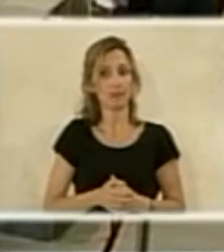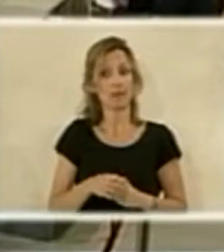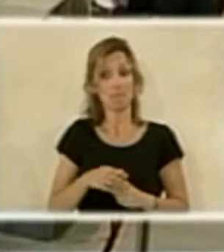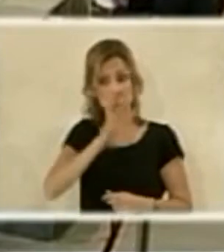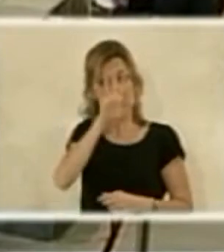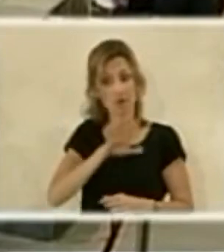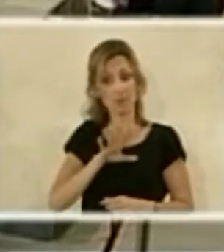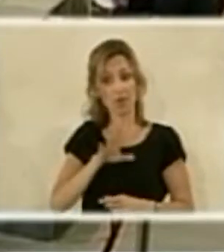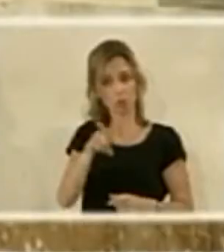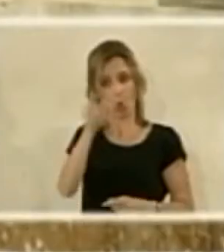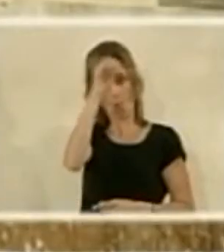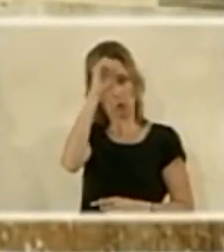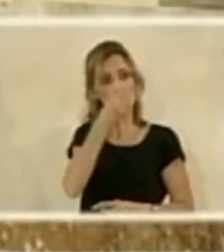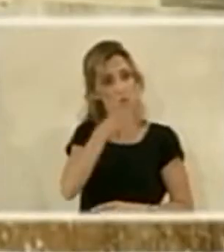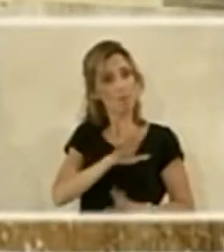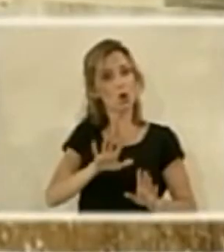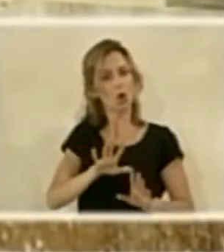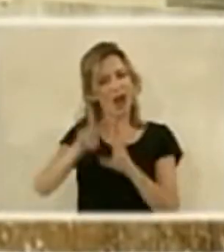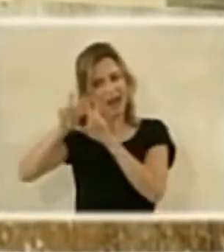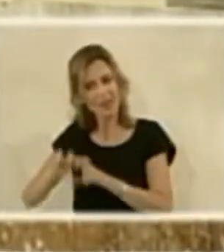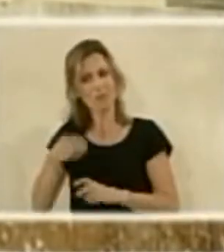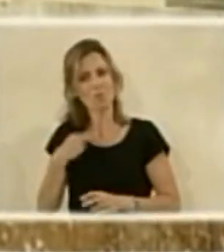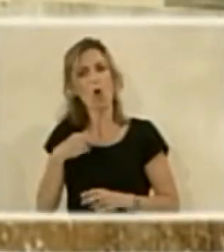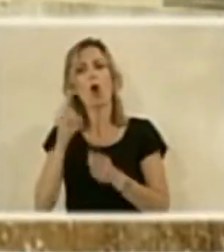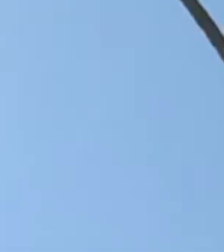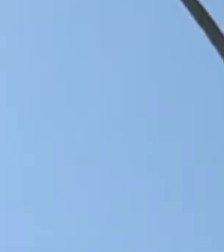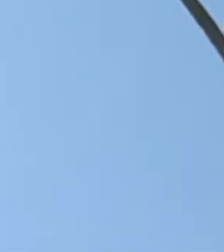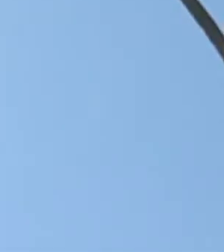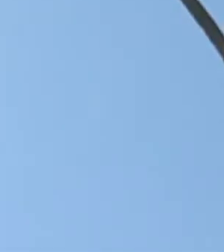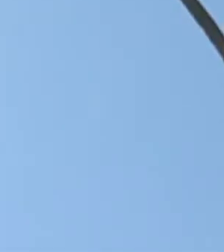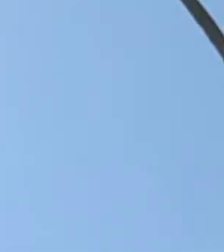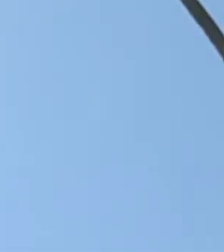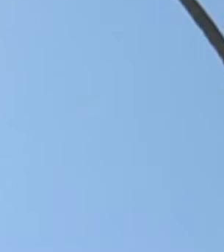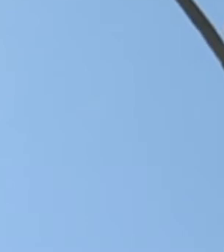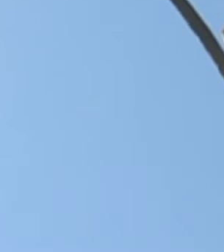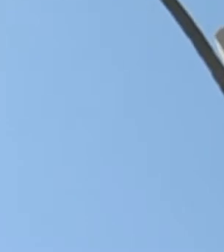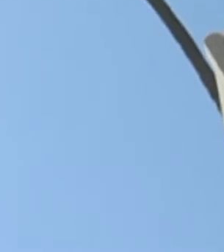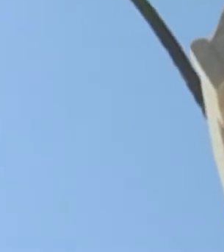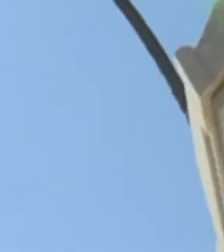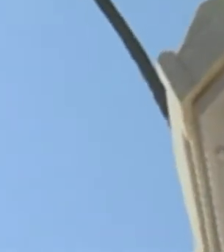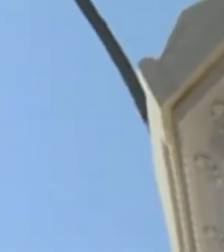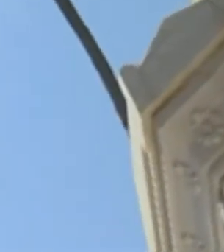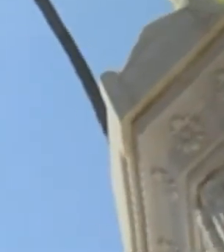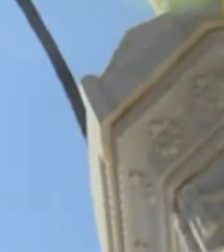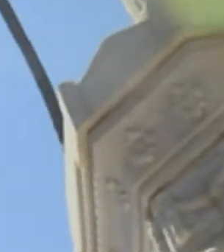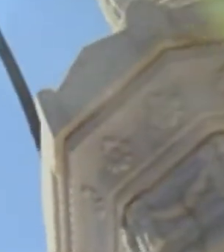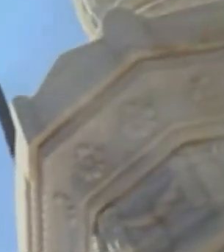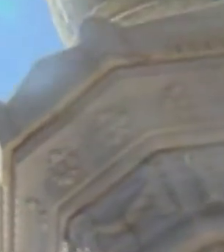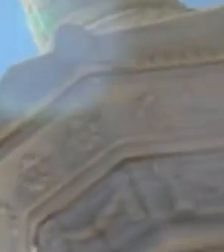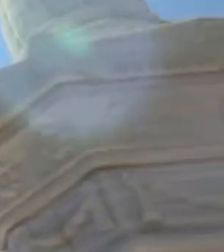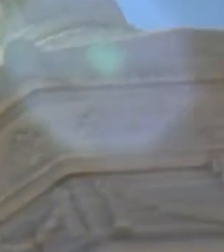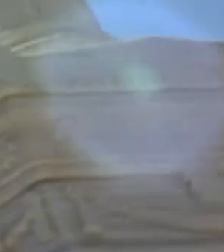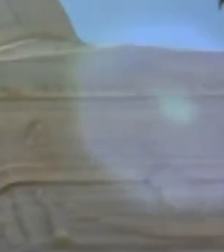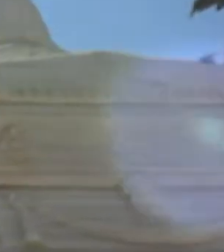pero analicen esos resultados y esos datos que les estoy dando, porque eso sí es apoyar al casco histórico. La moción no ha